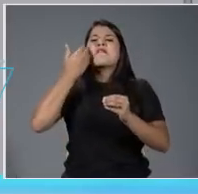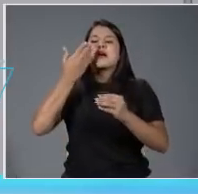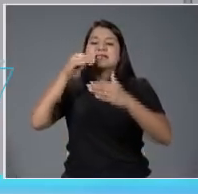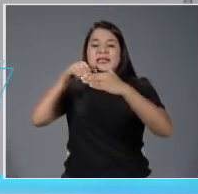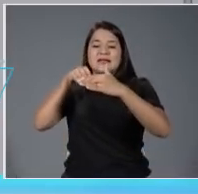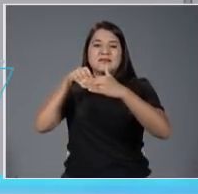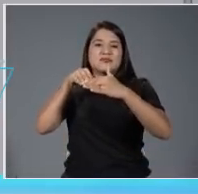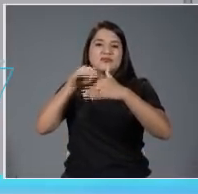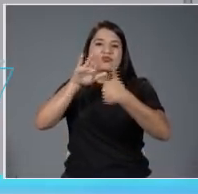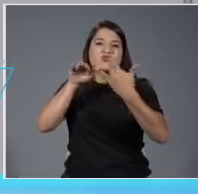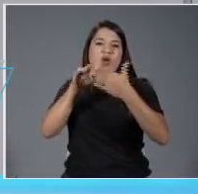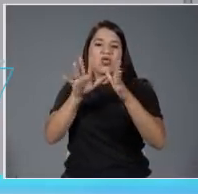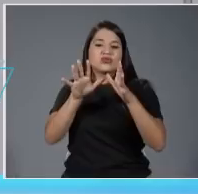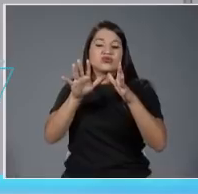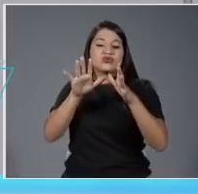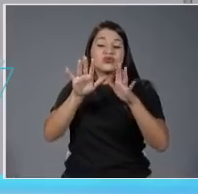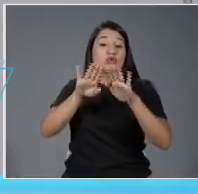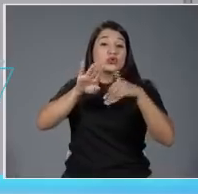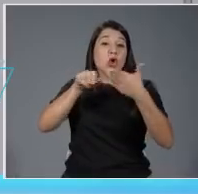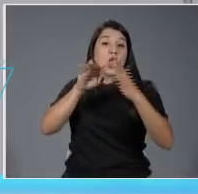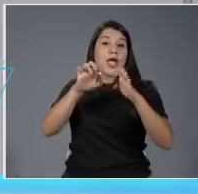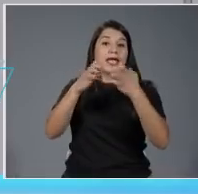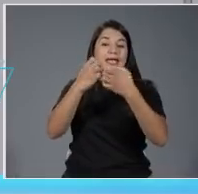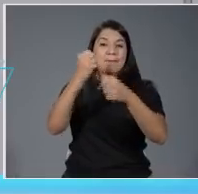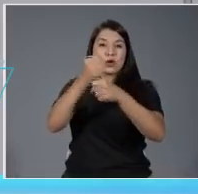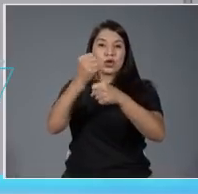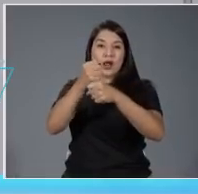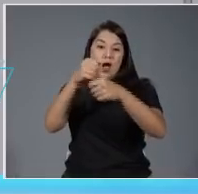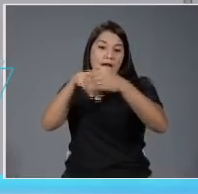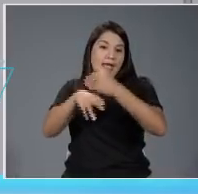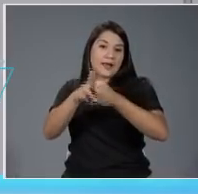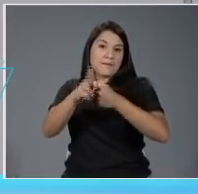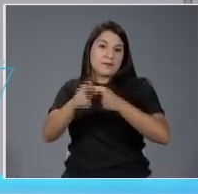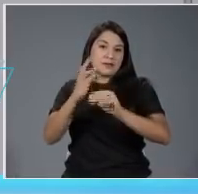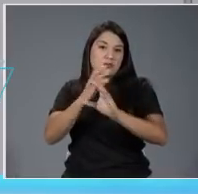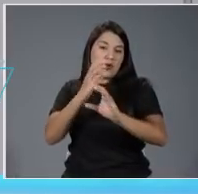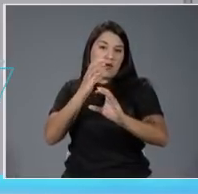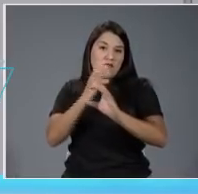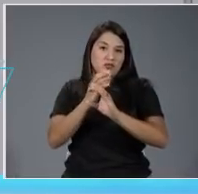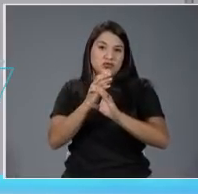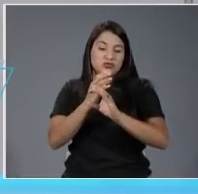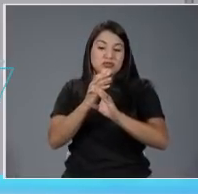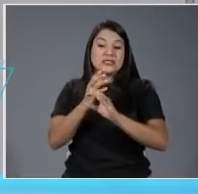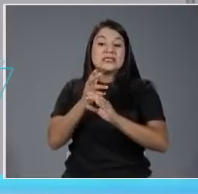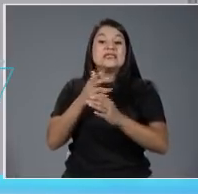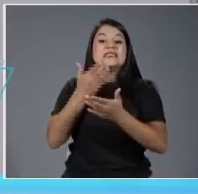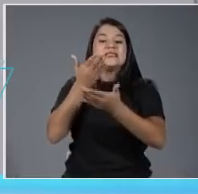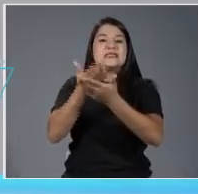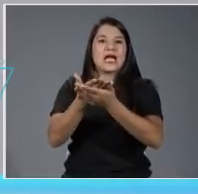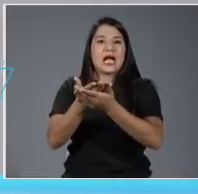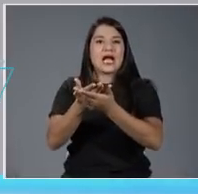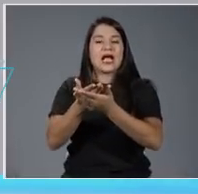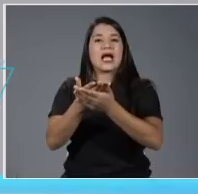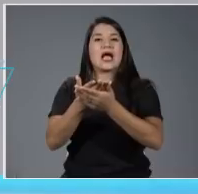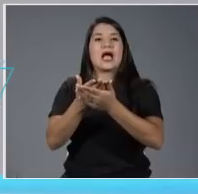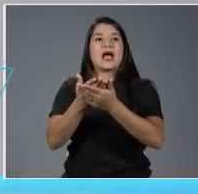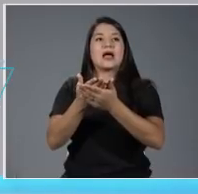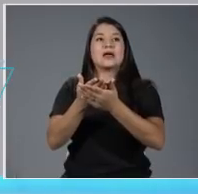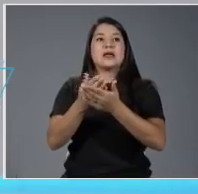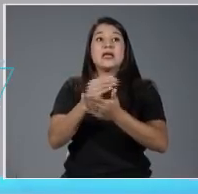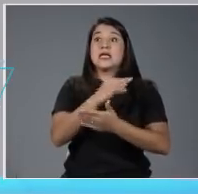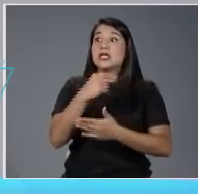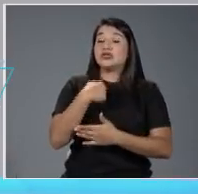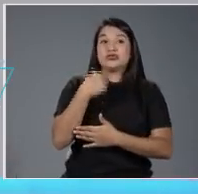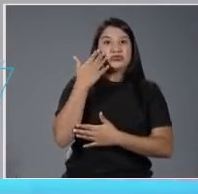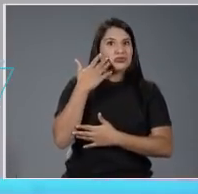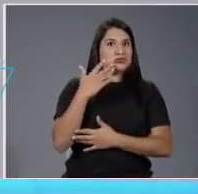que seguro se va a reunir toda en el Museo de Arte Costarricense. Y no sabía que la presidenta de la